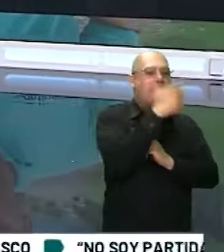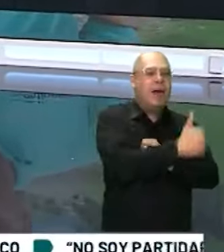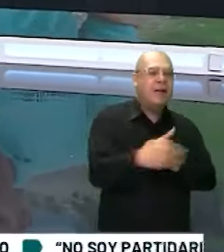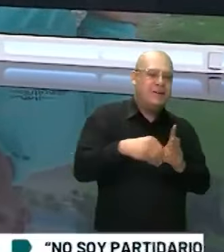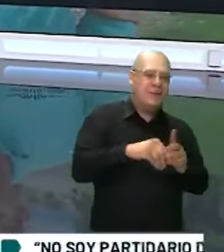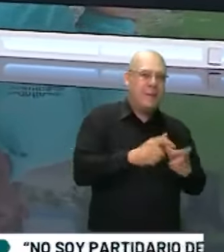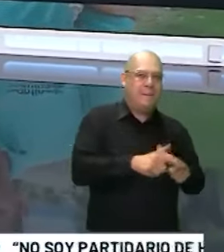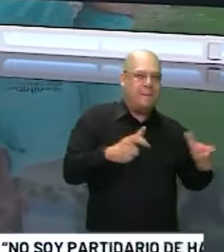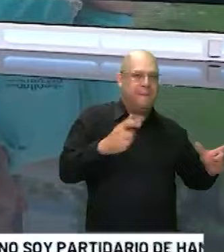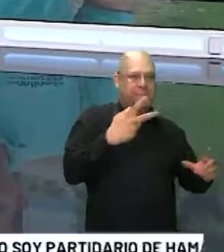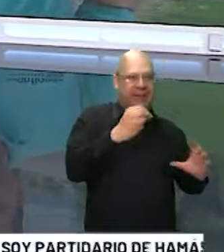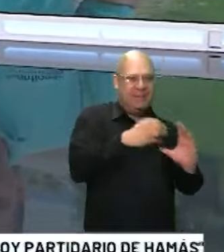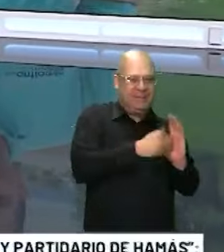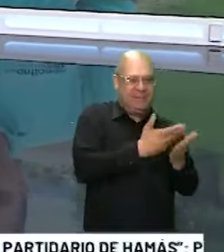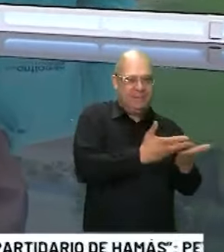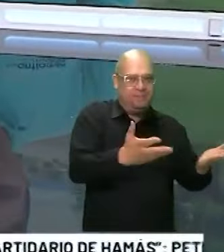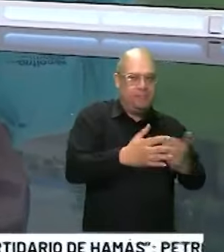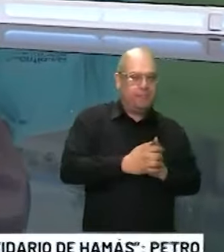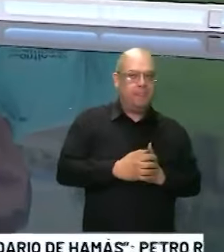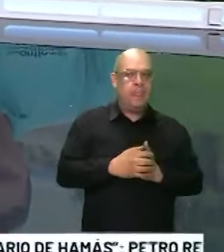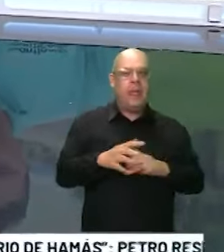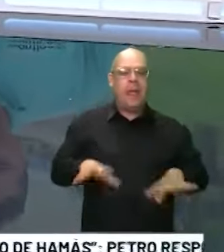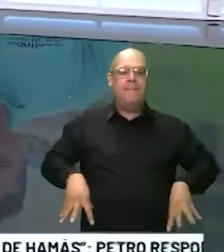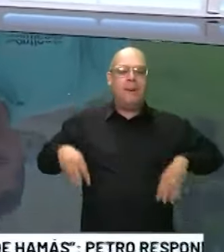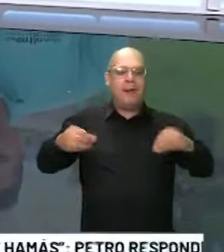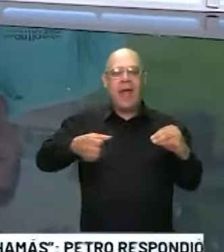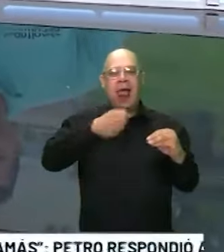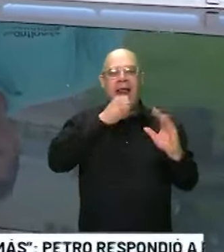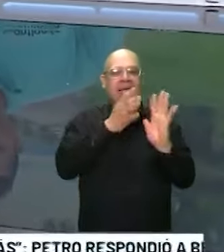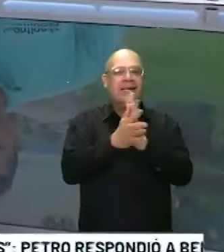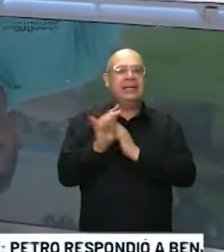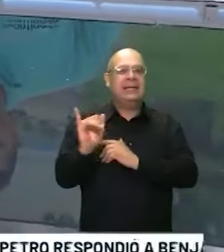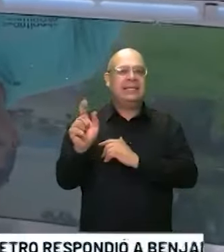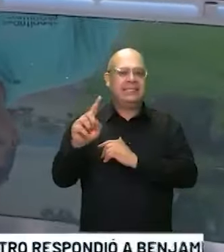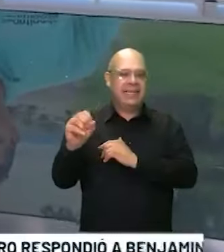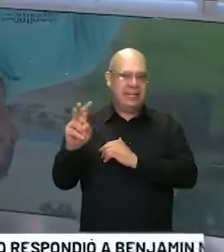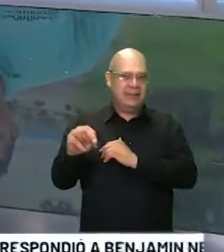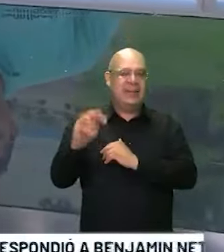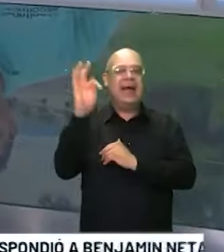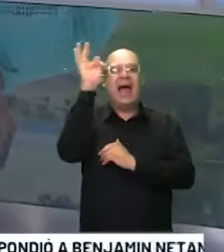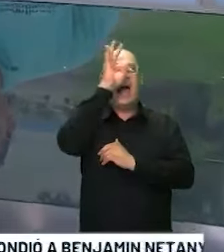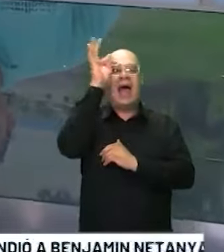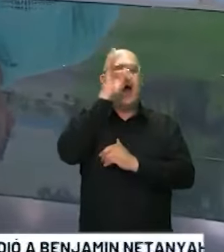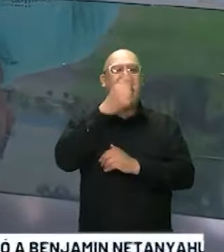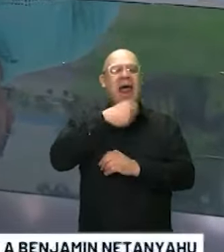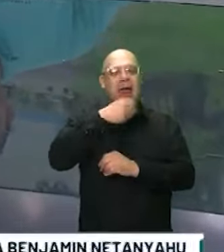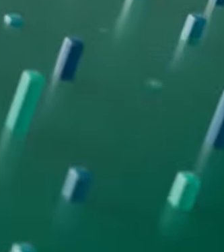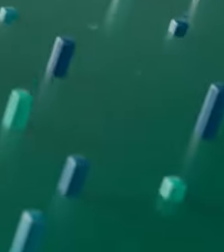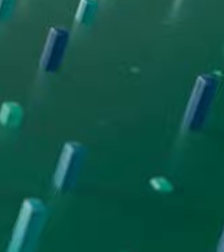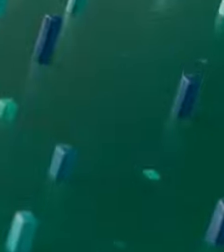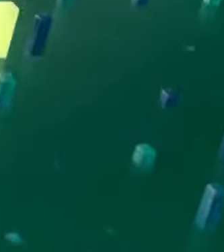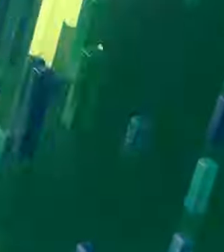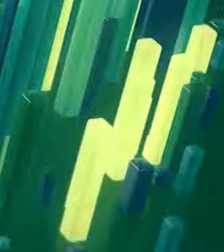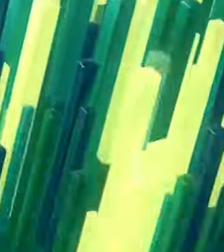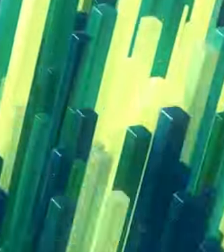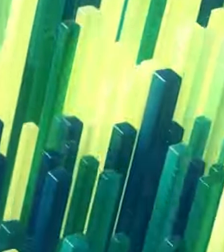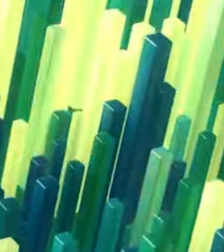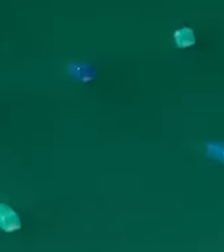información en estudio desde apartado Antioquia informó Jason rojas porque en teleantioquia noticias la región se siente